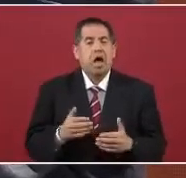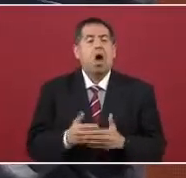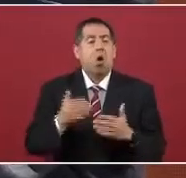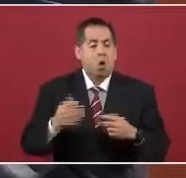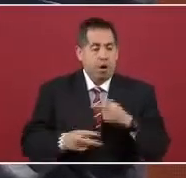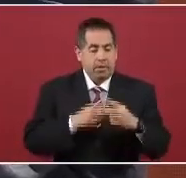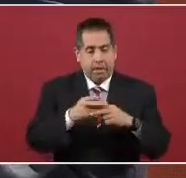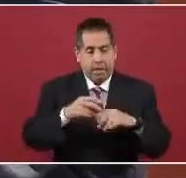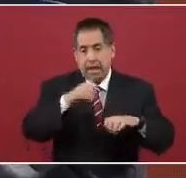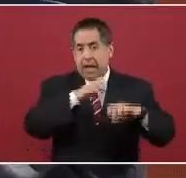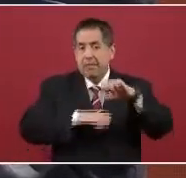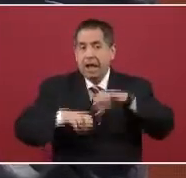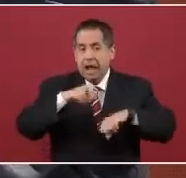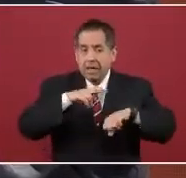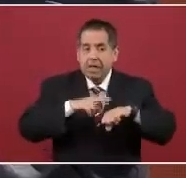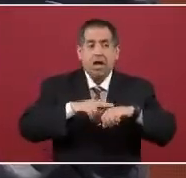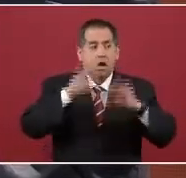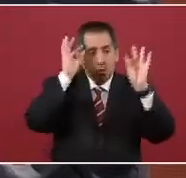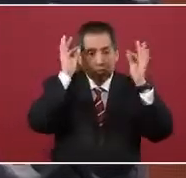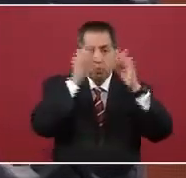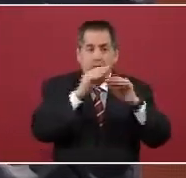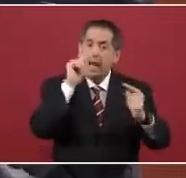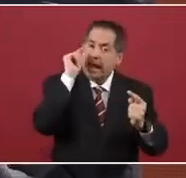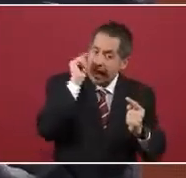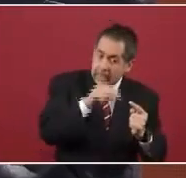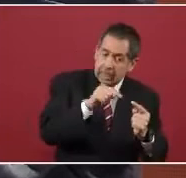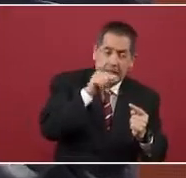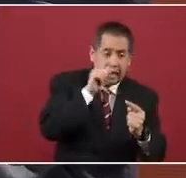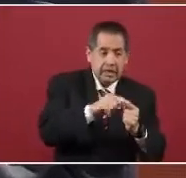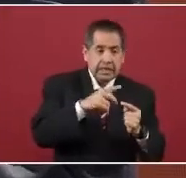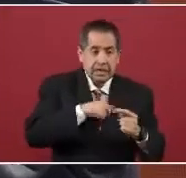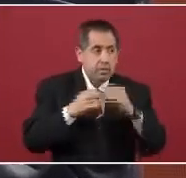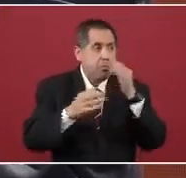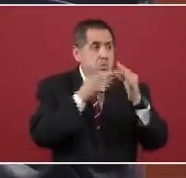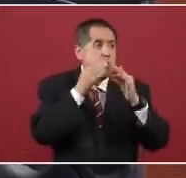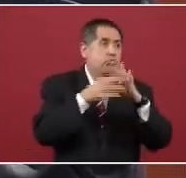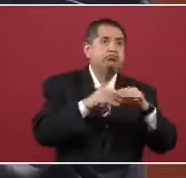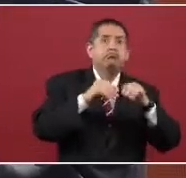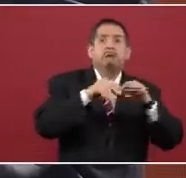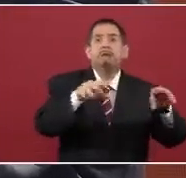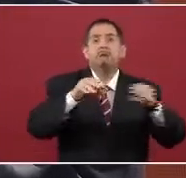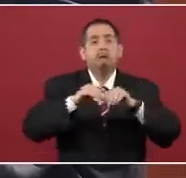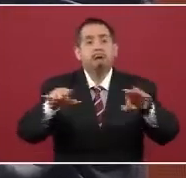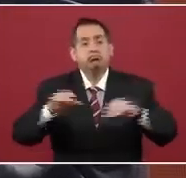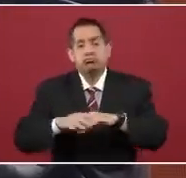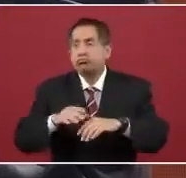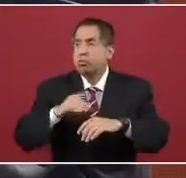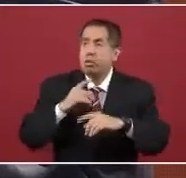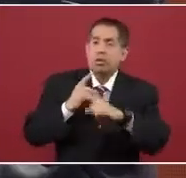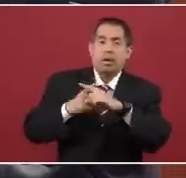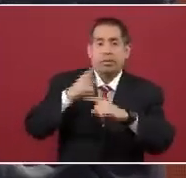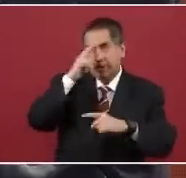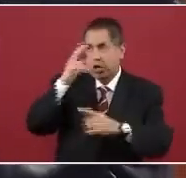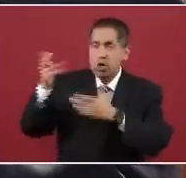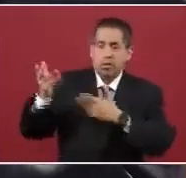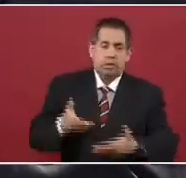las embajadas, los consulados, los que tienen que hacer la promoción. Y la verdad que la mejor